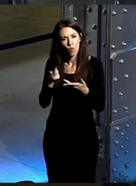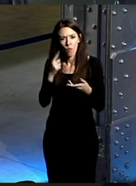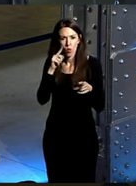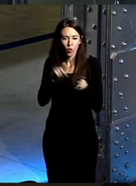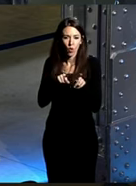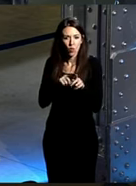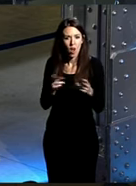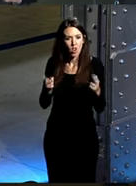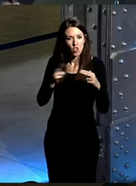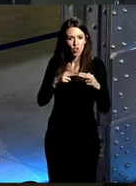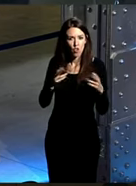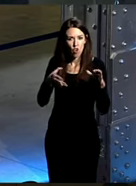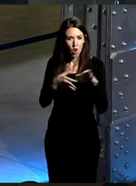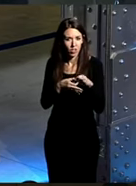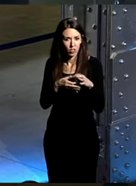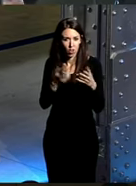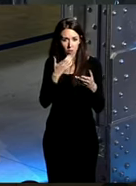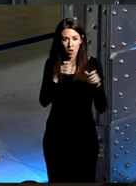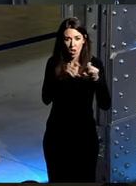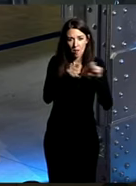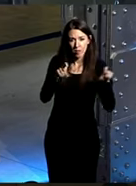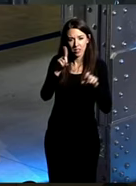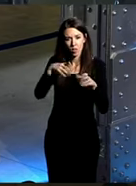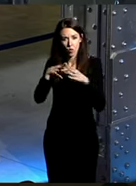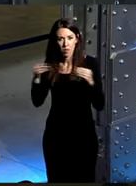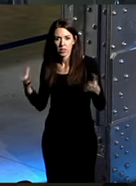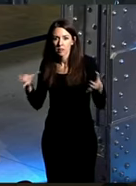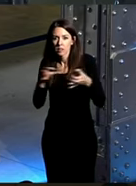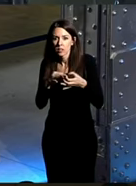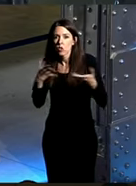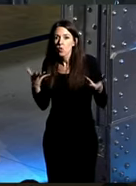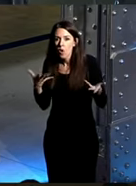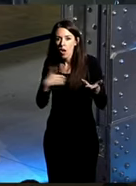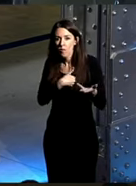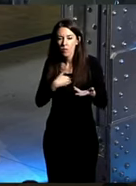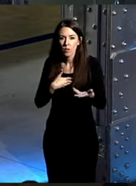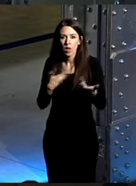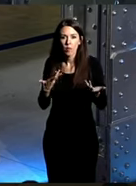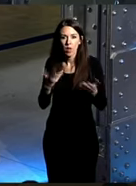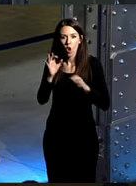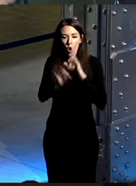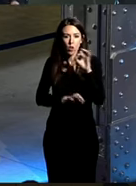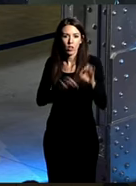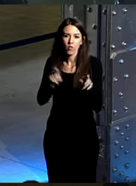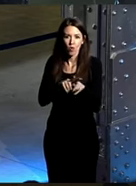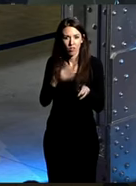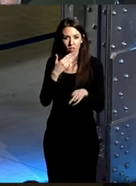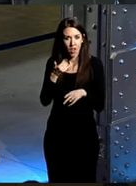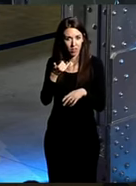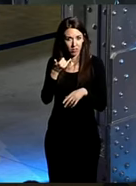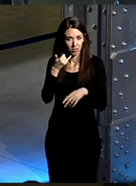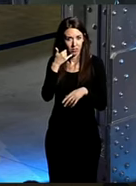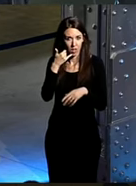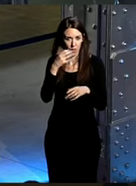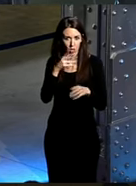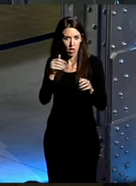de conectores entre las empresas y la universidad? ¿Y qué papel crees que tiene una organización como Telefónica en